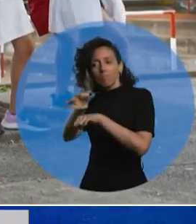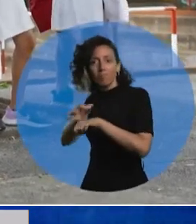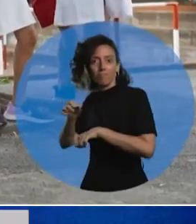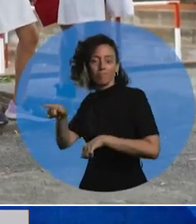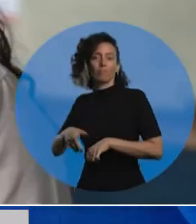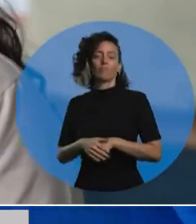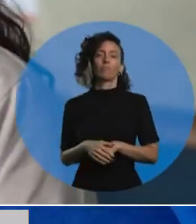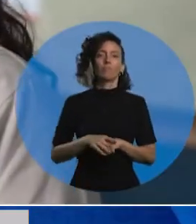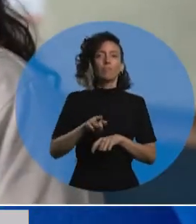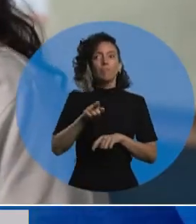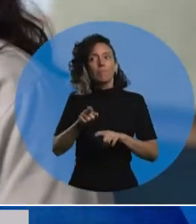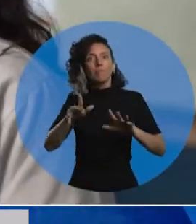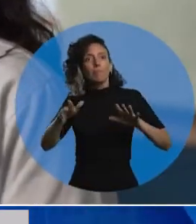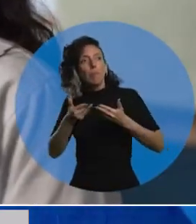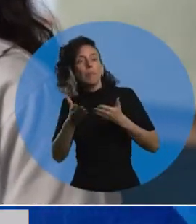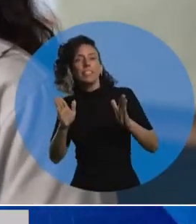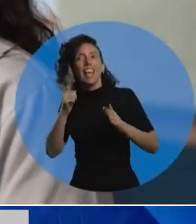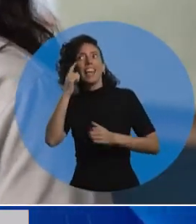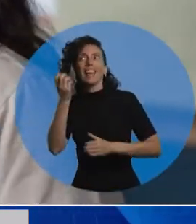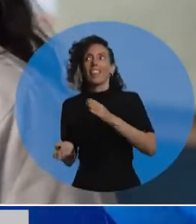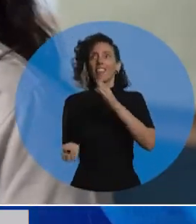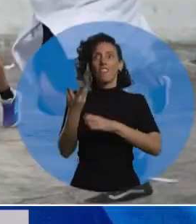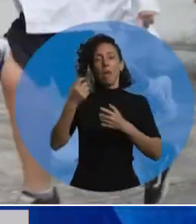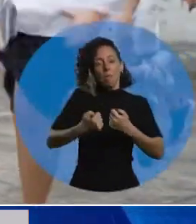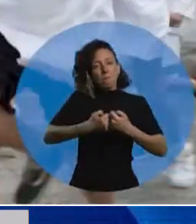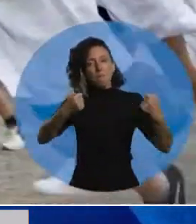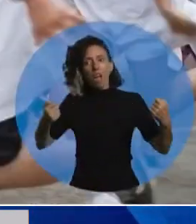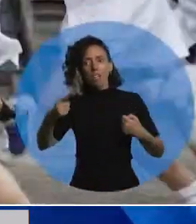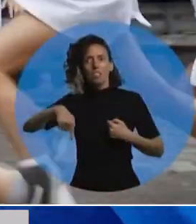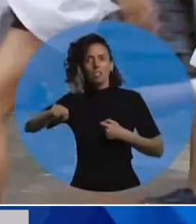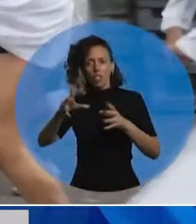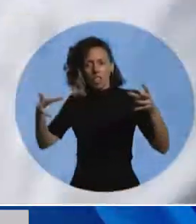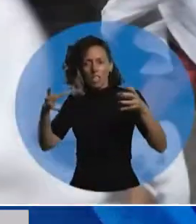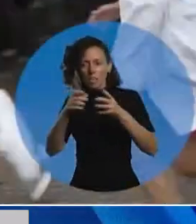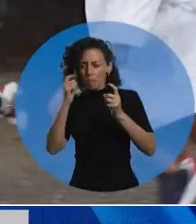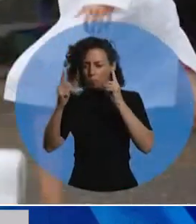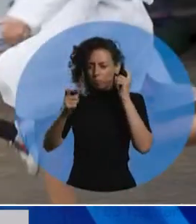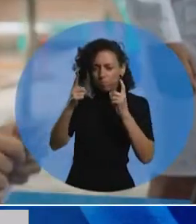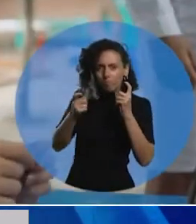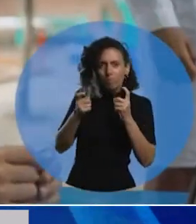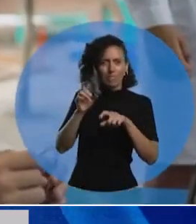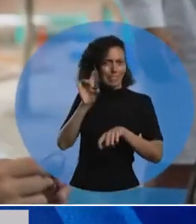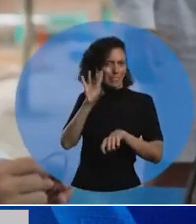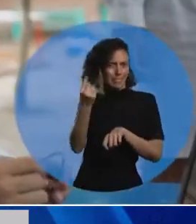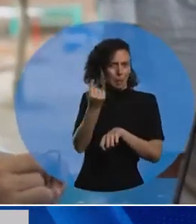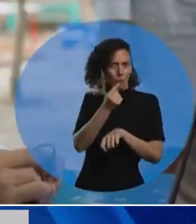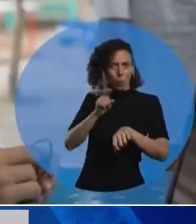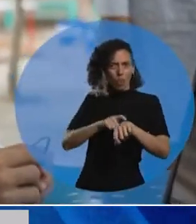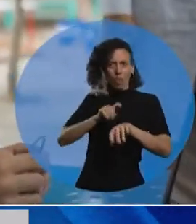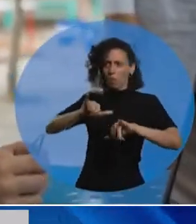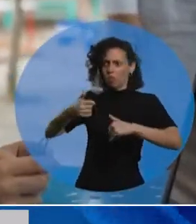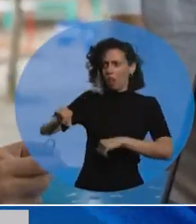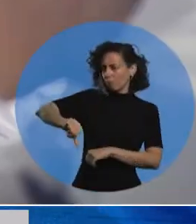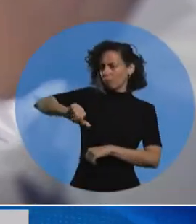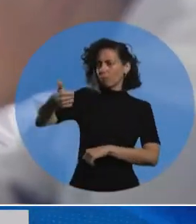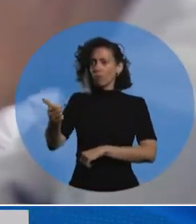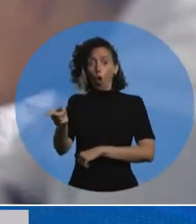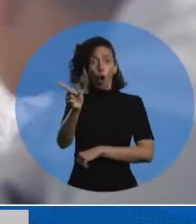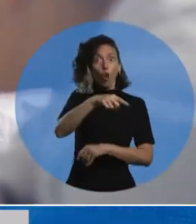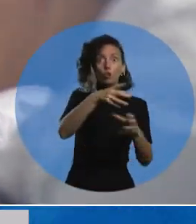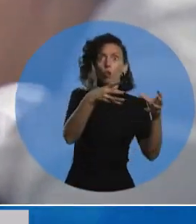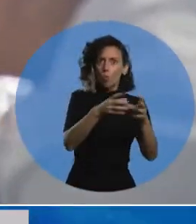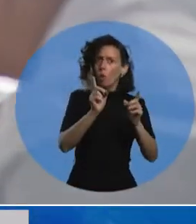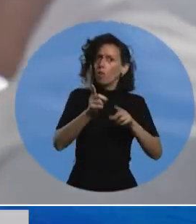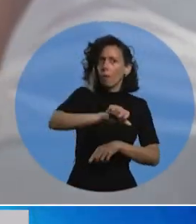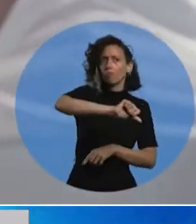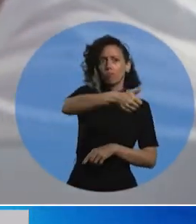en las líneas curriculares de la ANEP, ¿no? Con las metodologías activas, donde los chiquilines experimentan y ven qué es lo que está sucediendo, con los principios